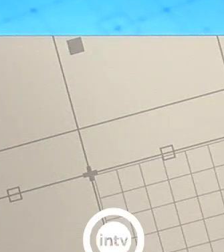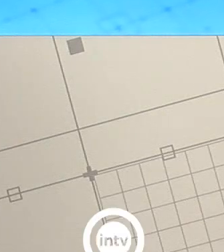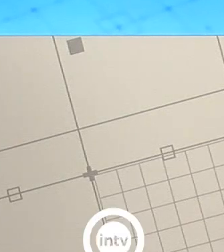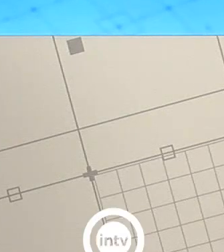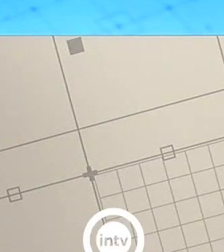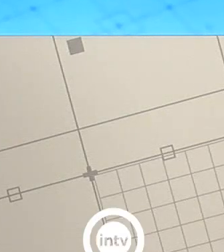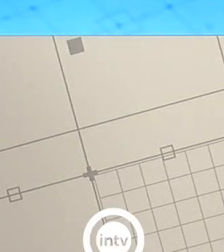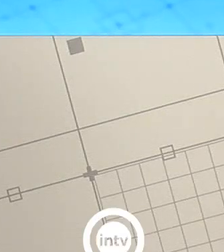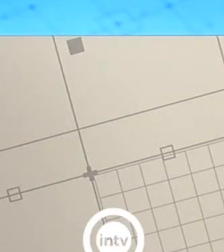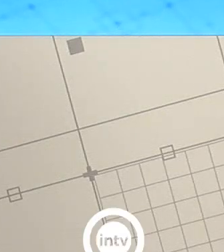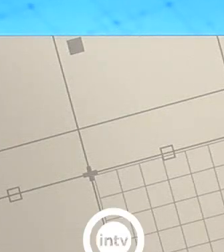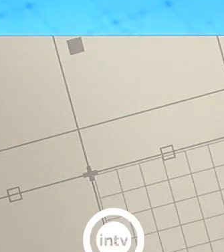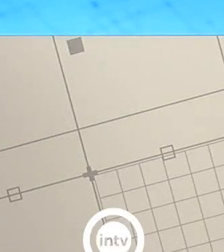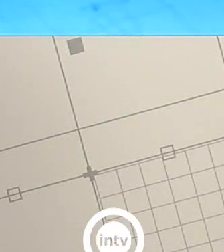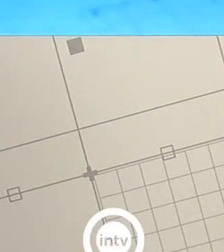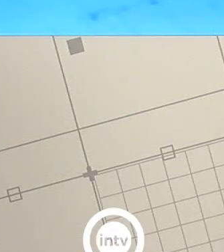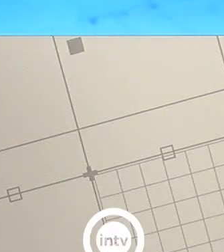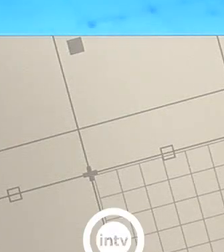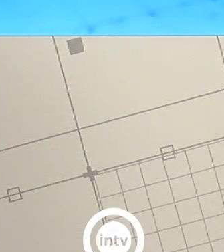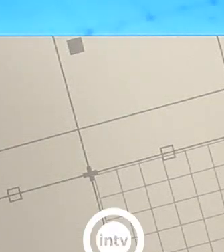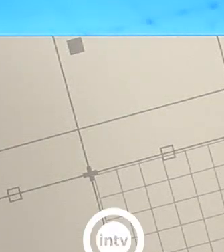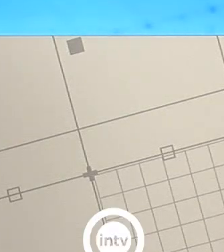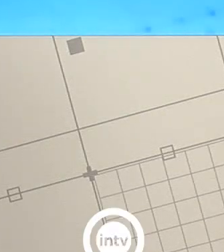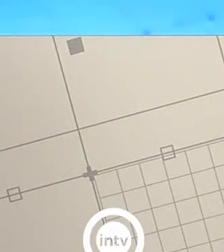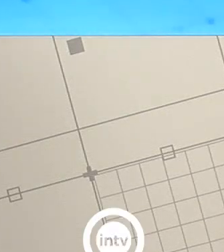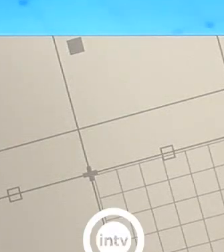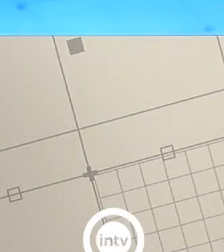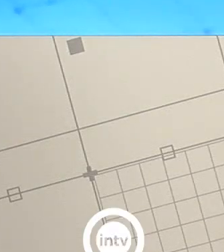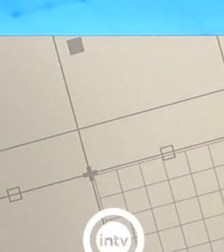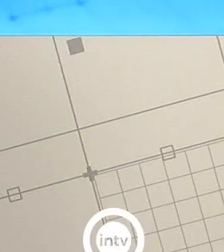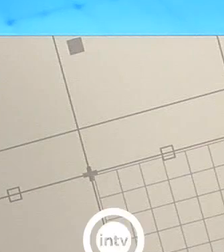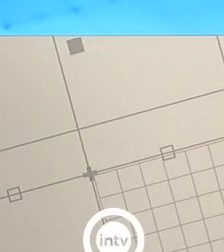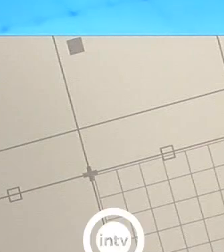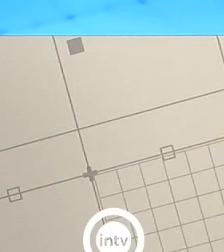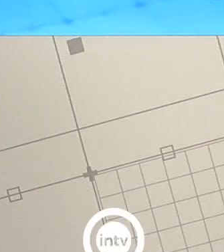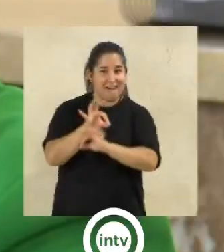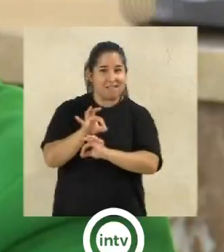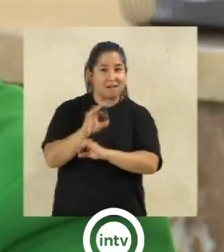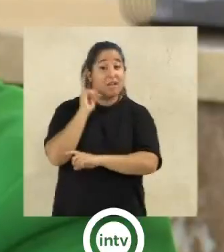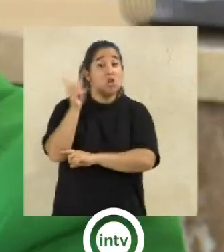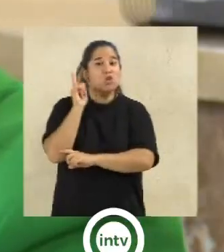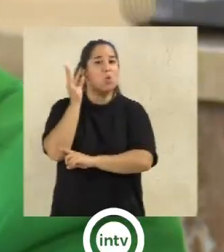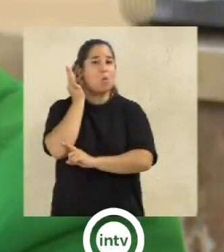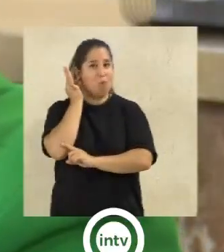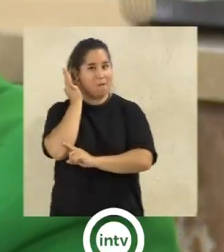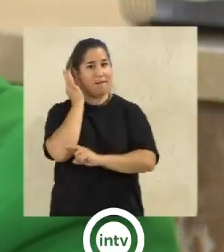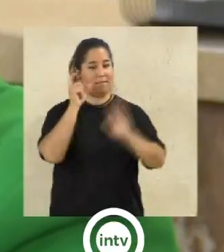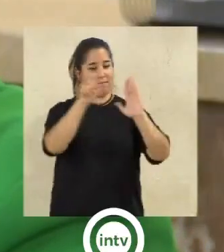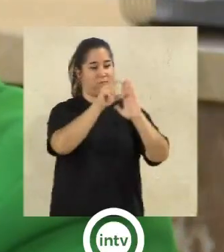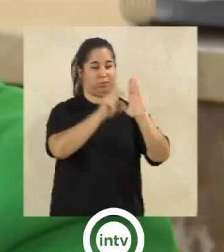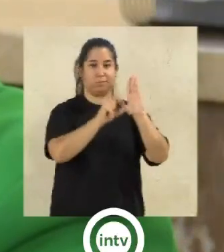una tasa municipal a los bancos con cajeros de acceso directo desde la calle cómo llega a